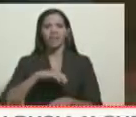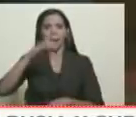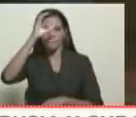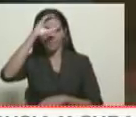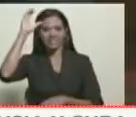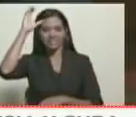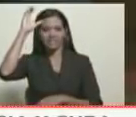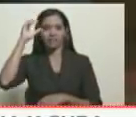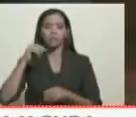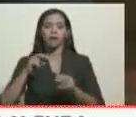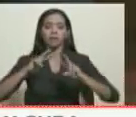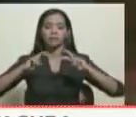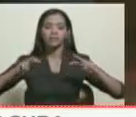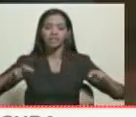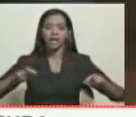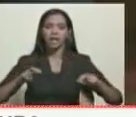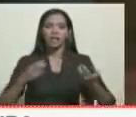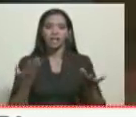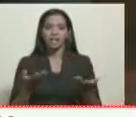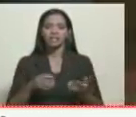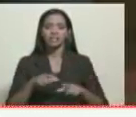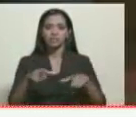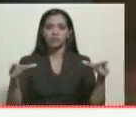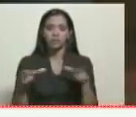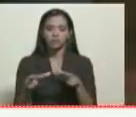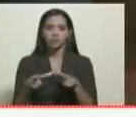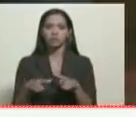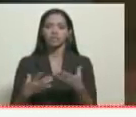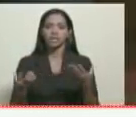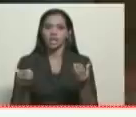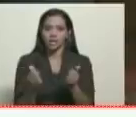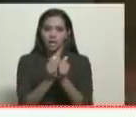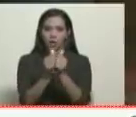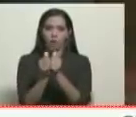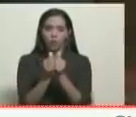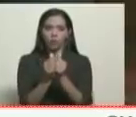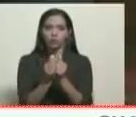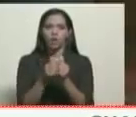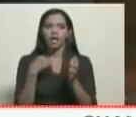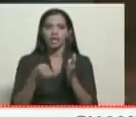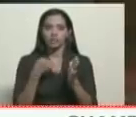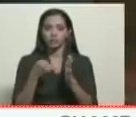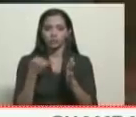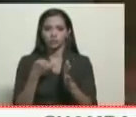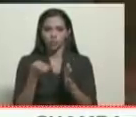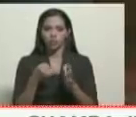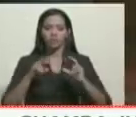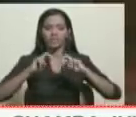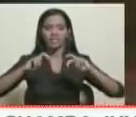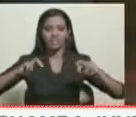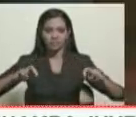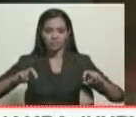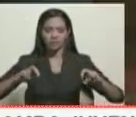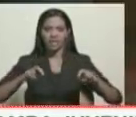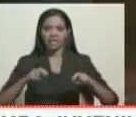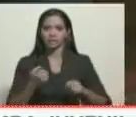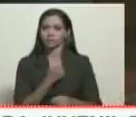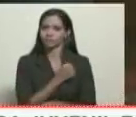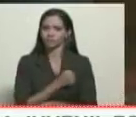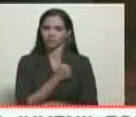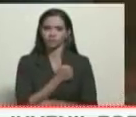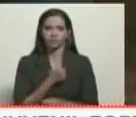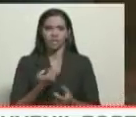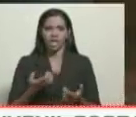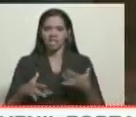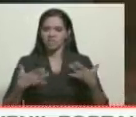investigar estos hechos y acompañar en este caso al órgano auxiliar que está investigando estos lamentables sucesos de